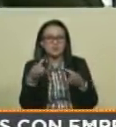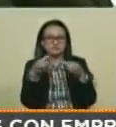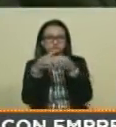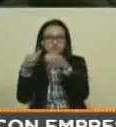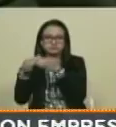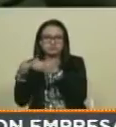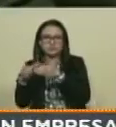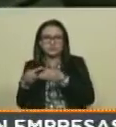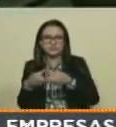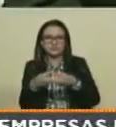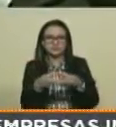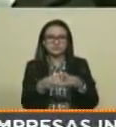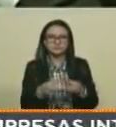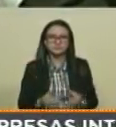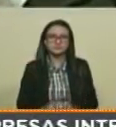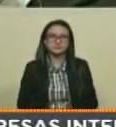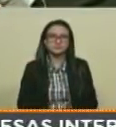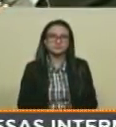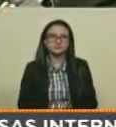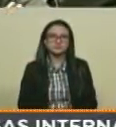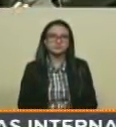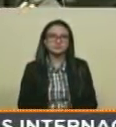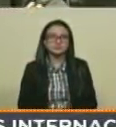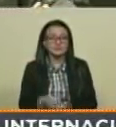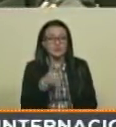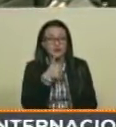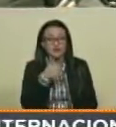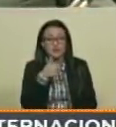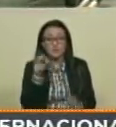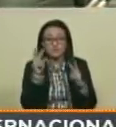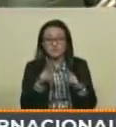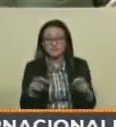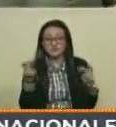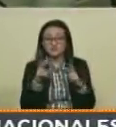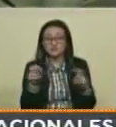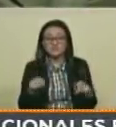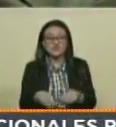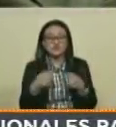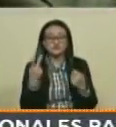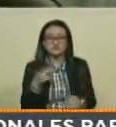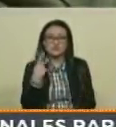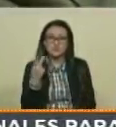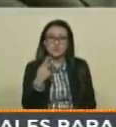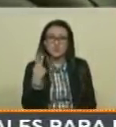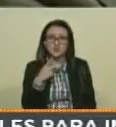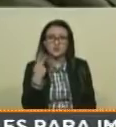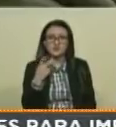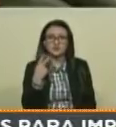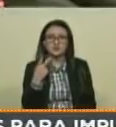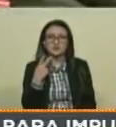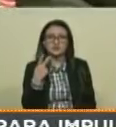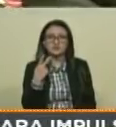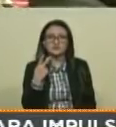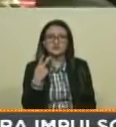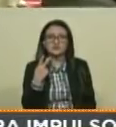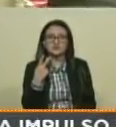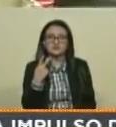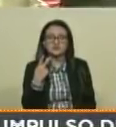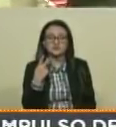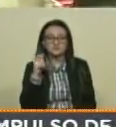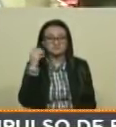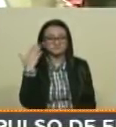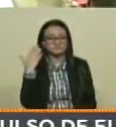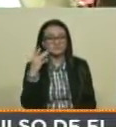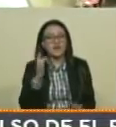Se reimpulsaron todas y cada una de las investigaciones de los casos de violencia política ocurrida entre abril